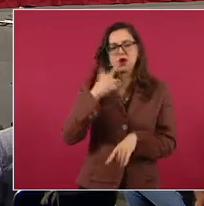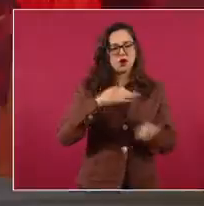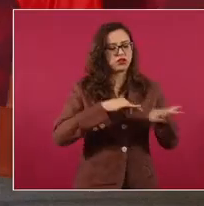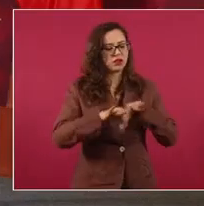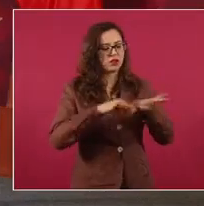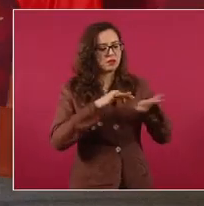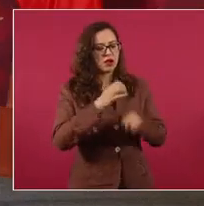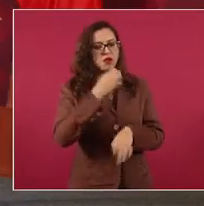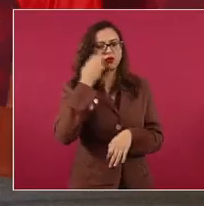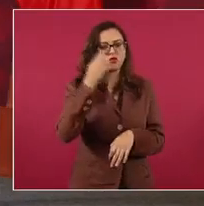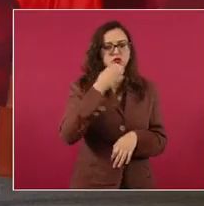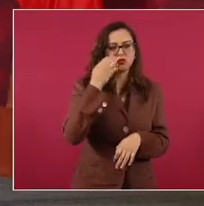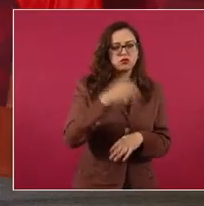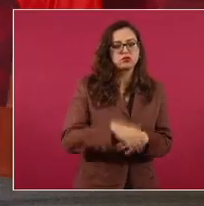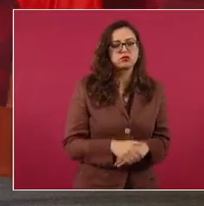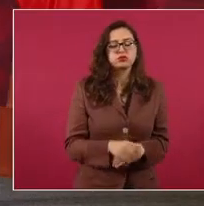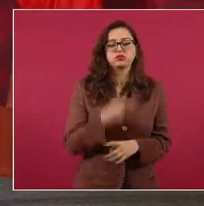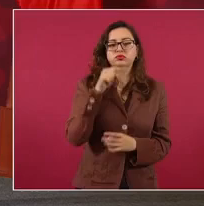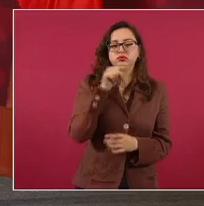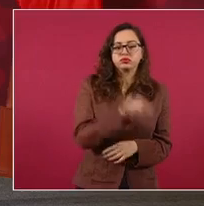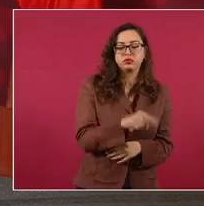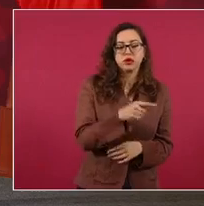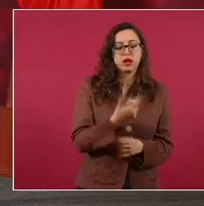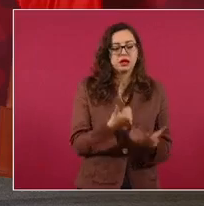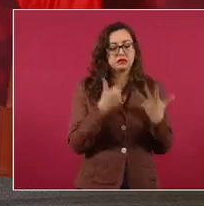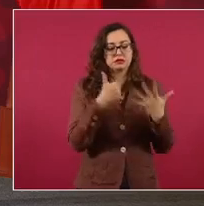primo delincuente y cumplía una sentencia de